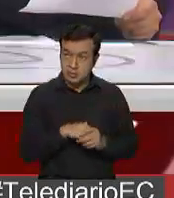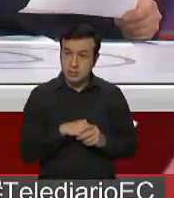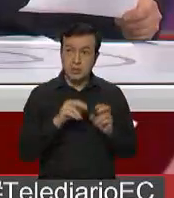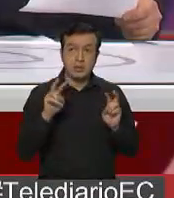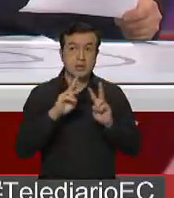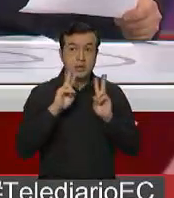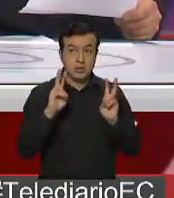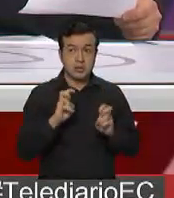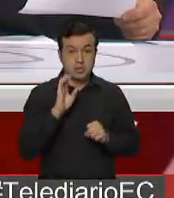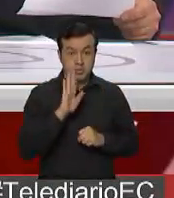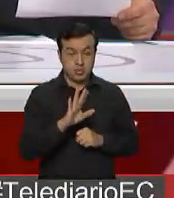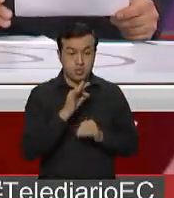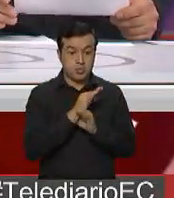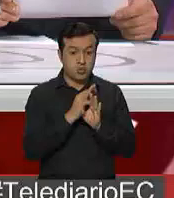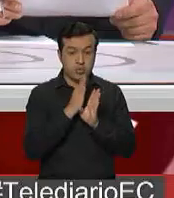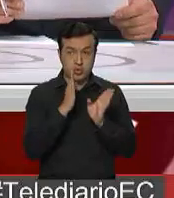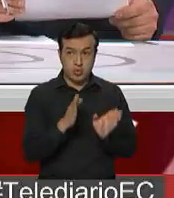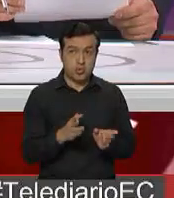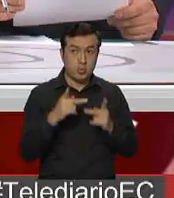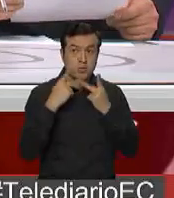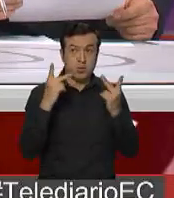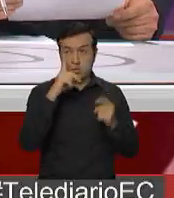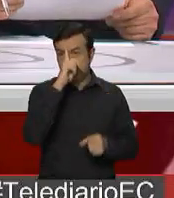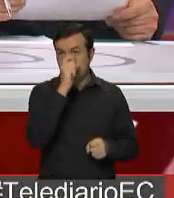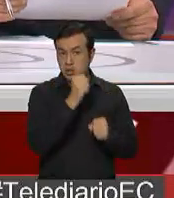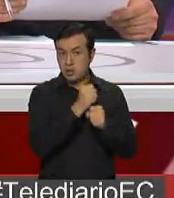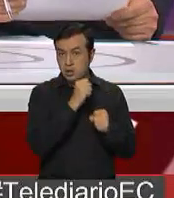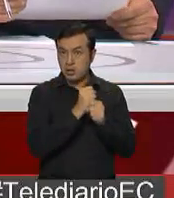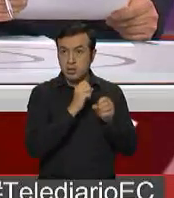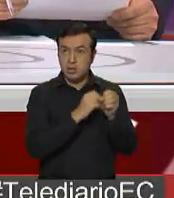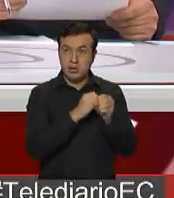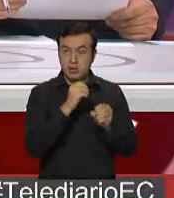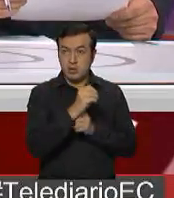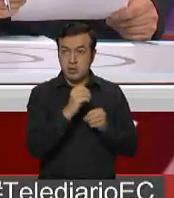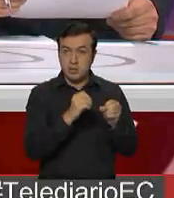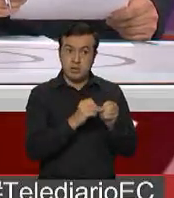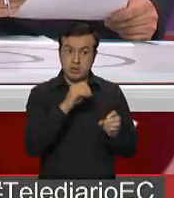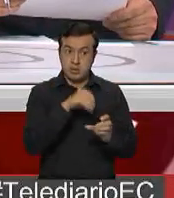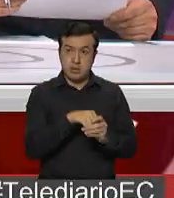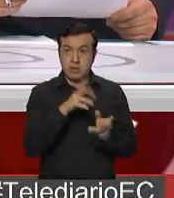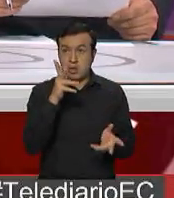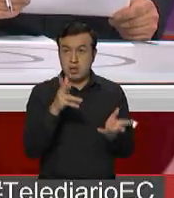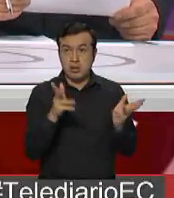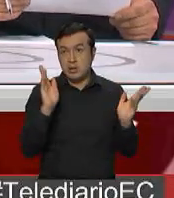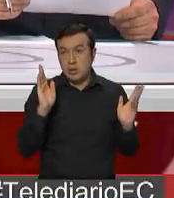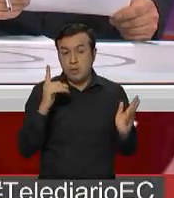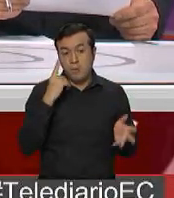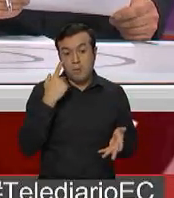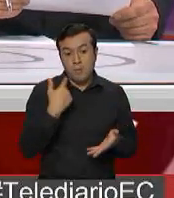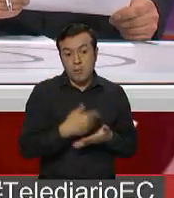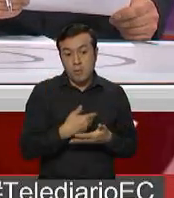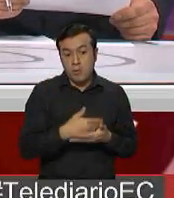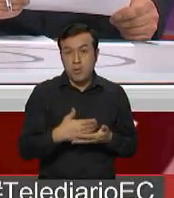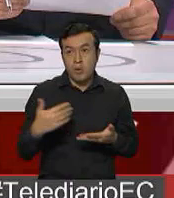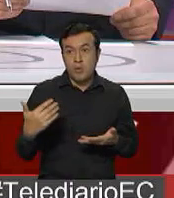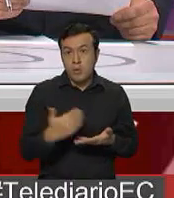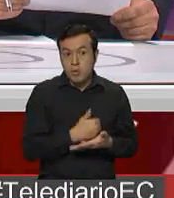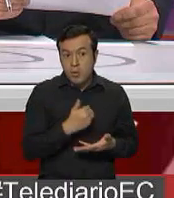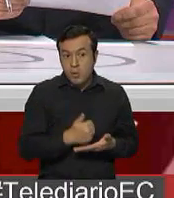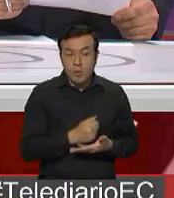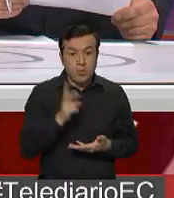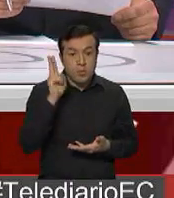de que es un funcionario que está trabajando en la oficina, podría de repente, no sé, las pruebas que se podrían recabar,